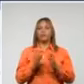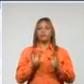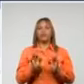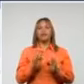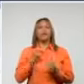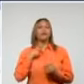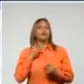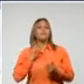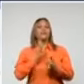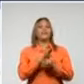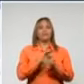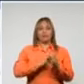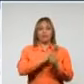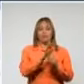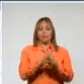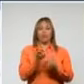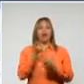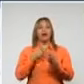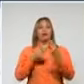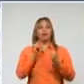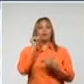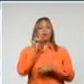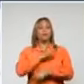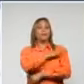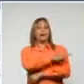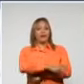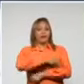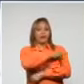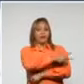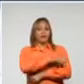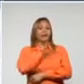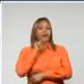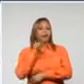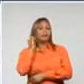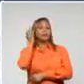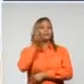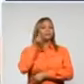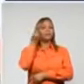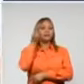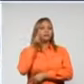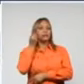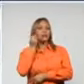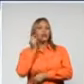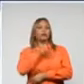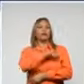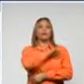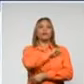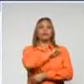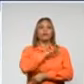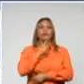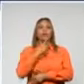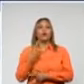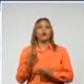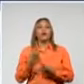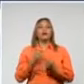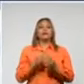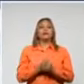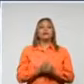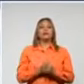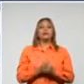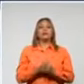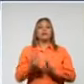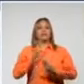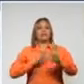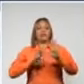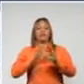COVID-19 hubo algún que otro país que pensó en que su población tuviera una inmunidad de rebaño, que